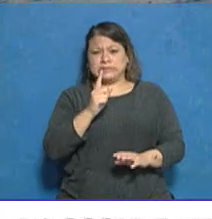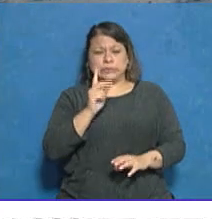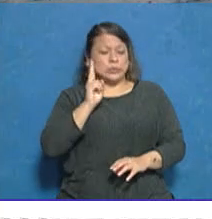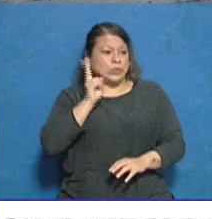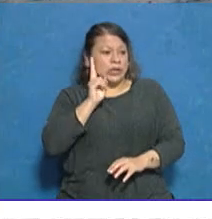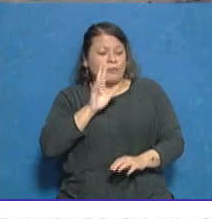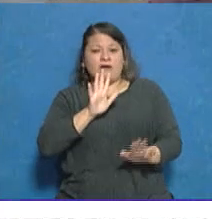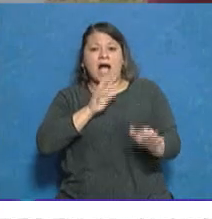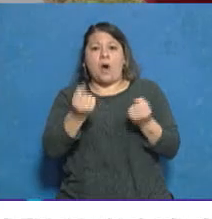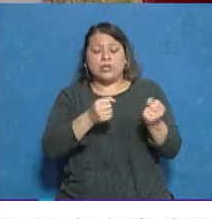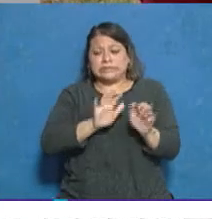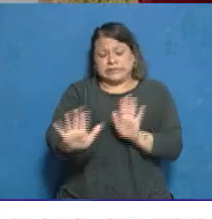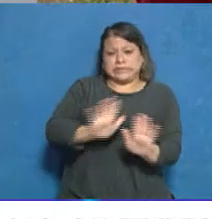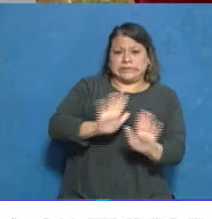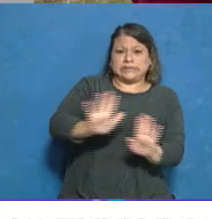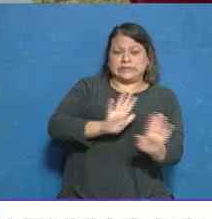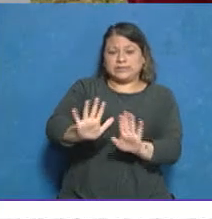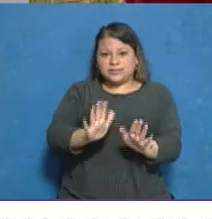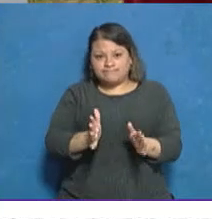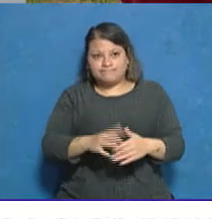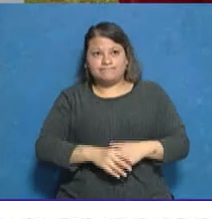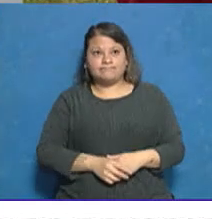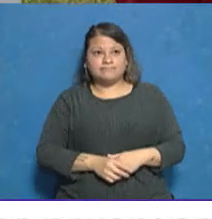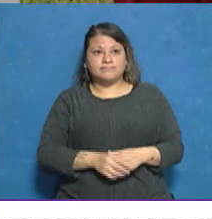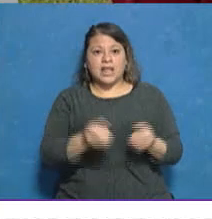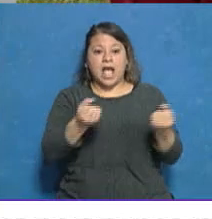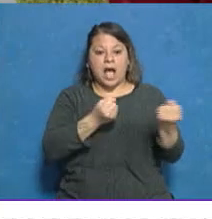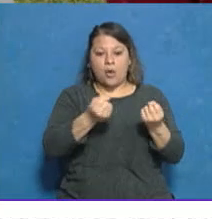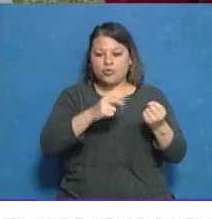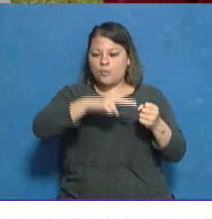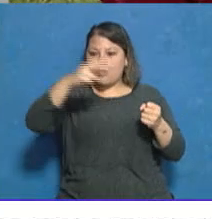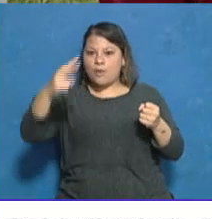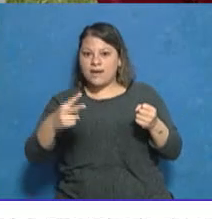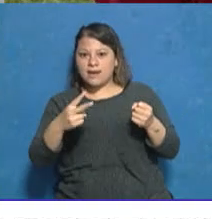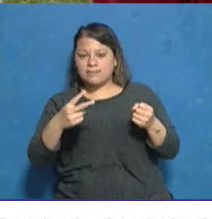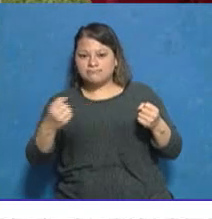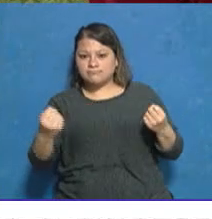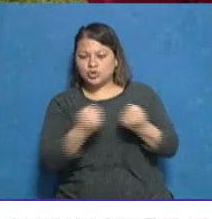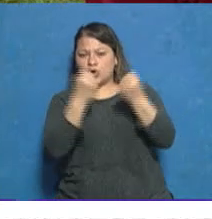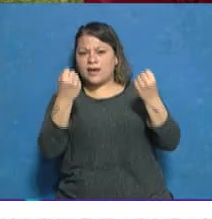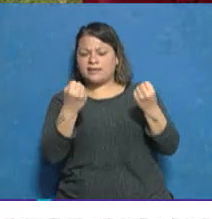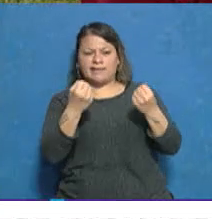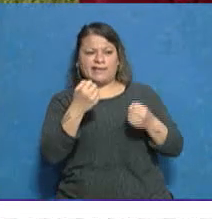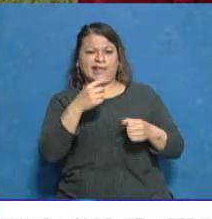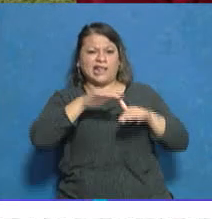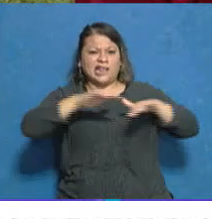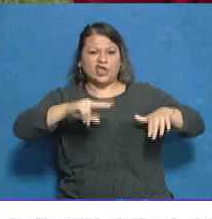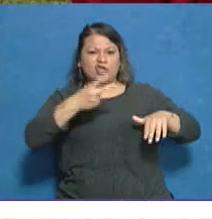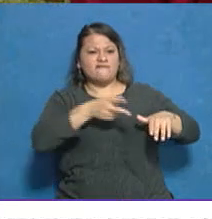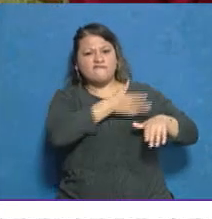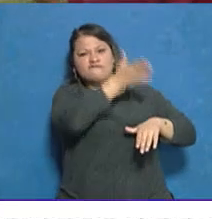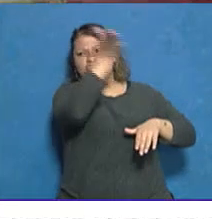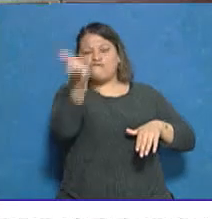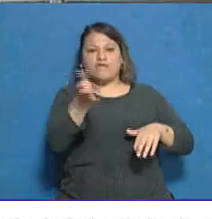frenada, vuelvo a decir que hay una frenada, y ver en el instante chocar un auto contra un puente, camioneta blanca y dos niños volando. Se le pregunta por qué persigue al